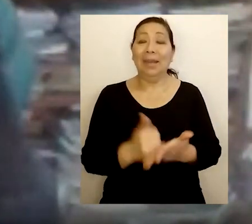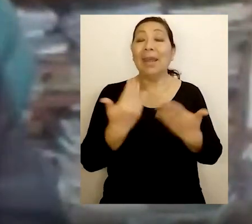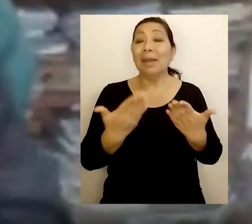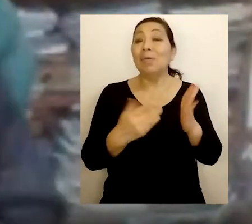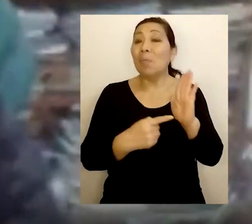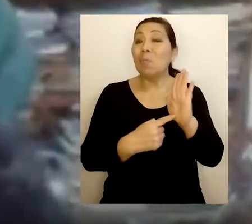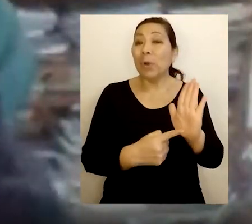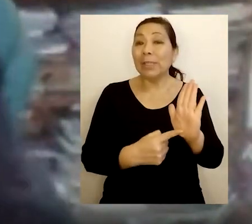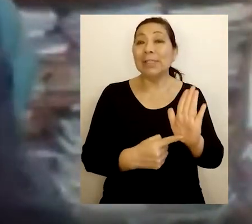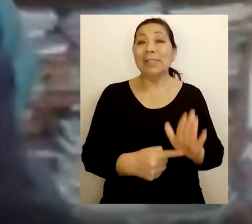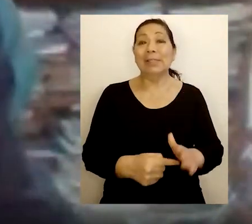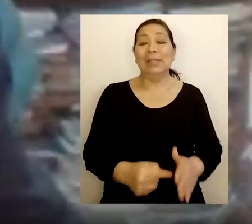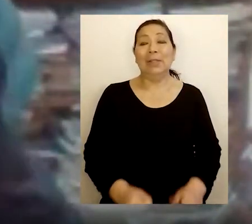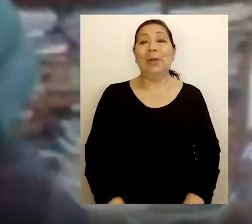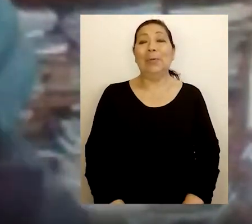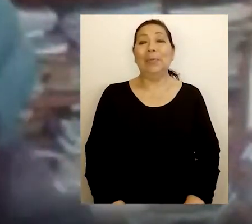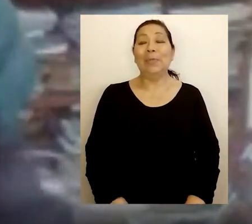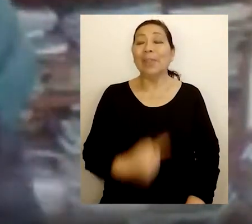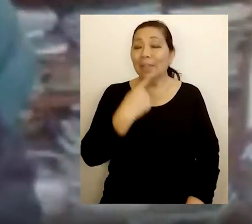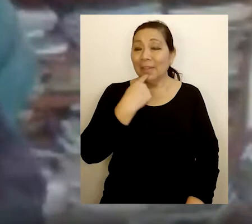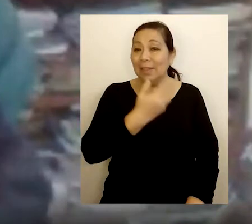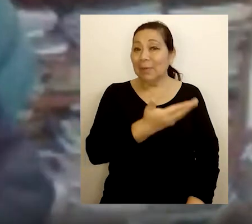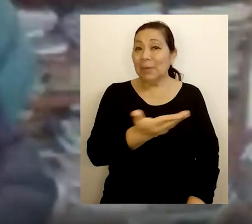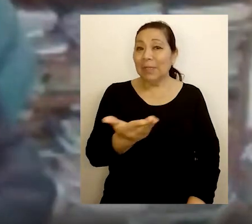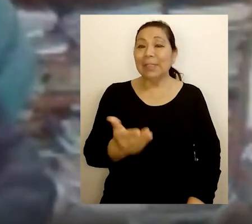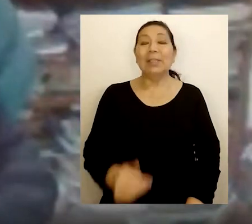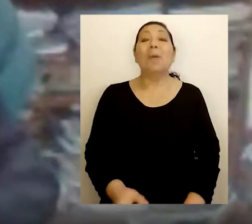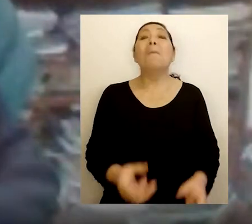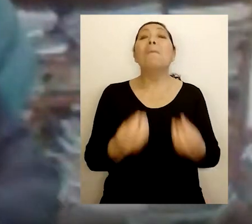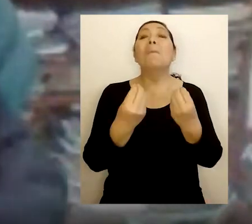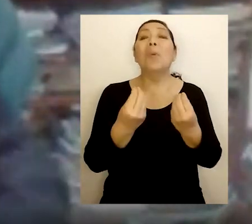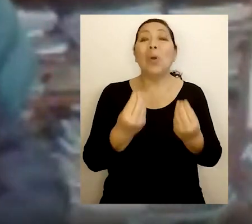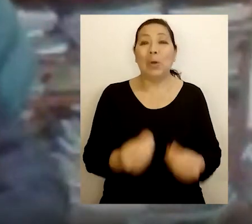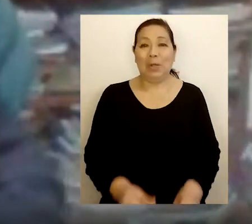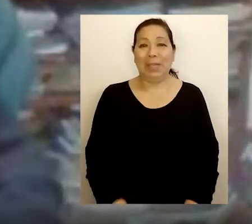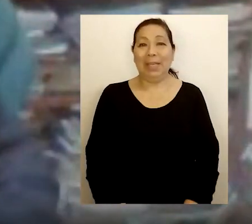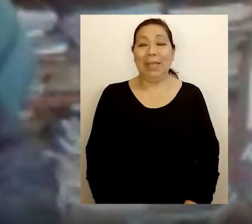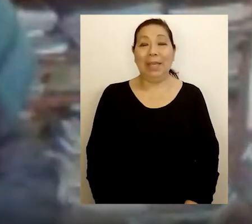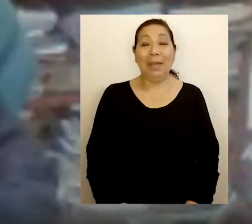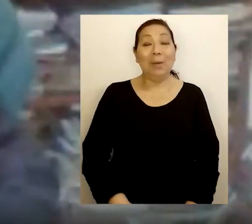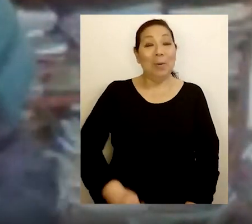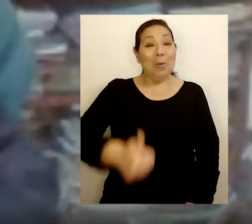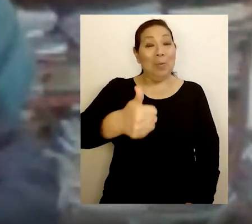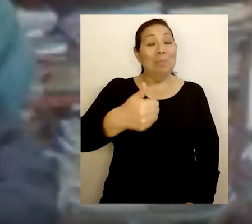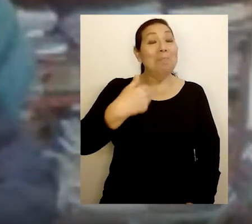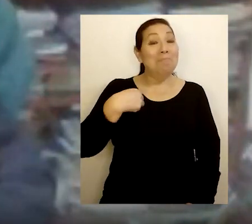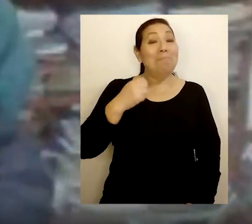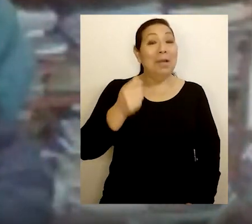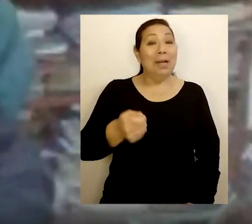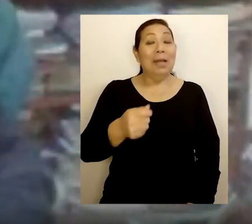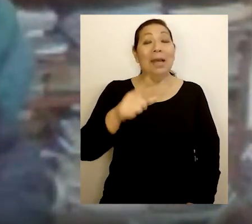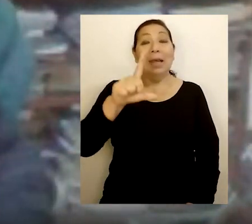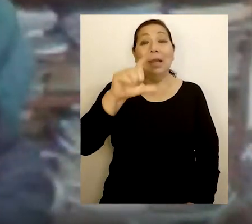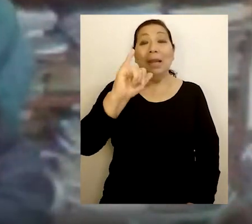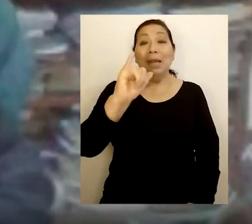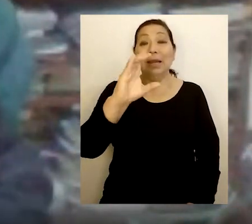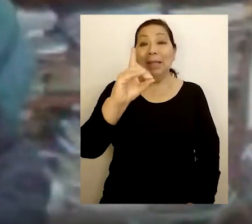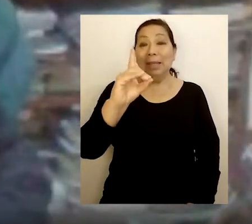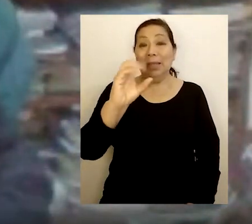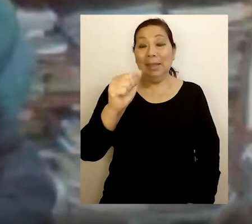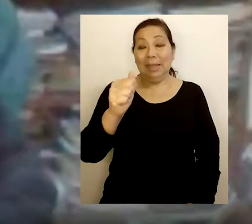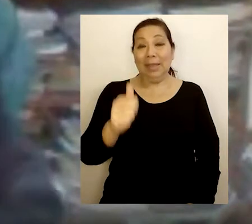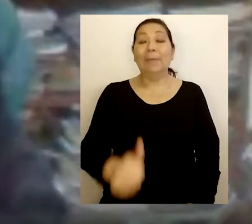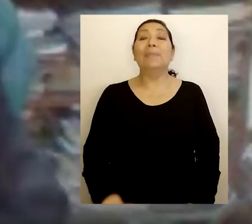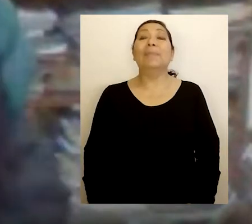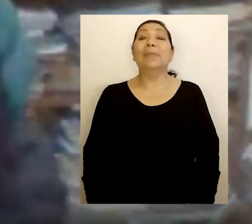hechos sucedieron, señora magistrada? Porque la magistrada Lidia